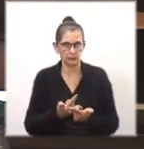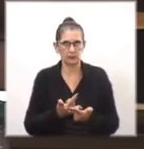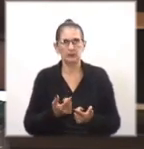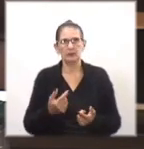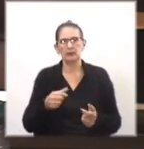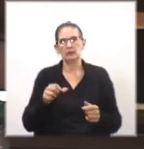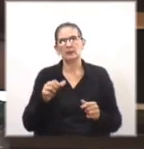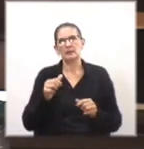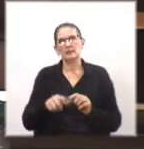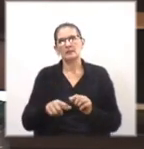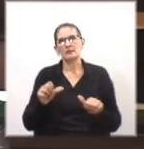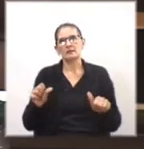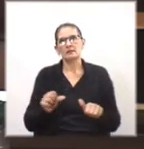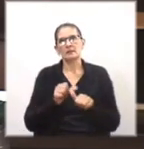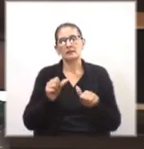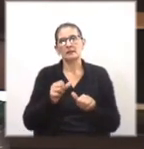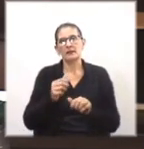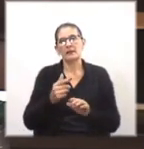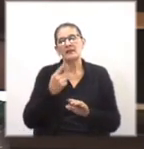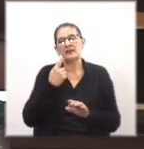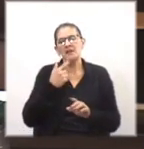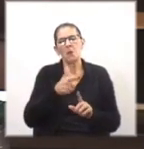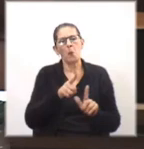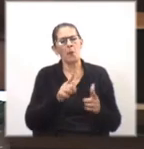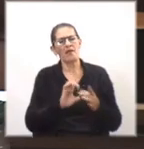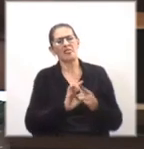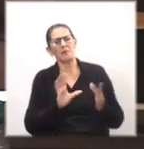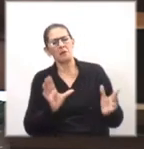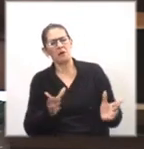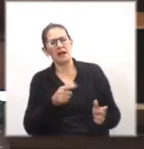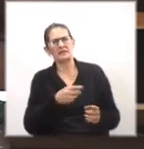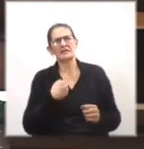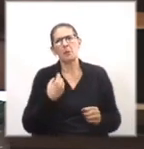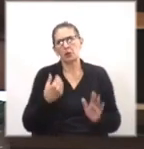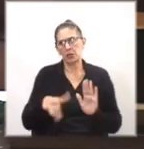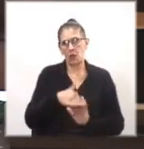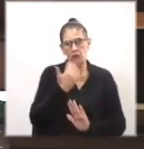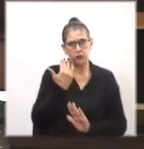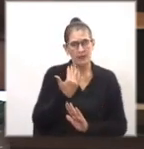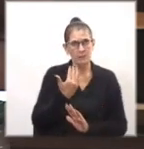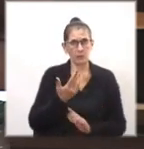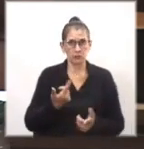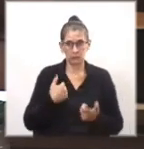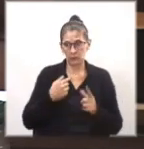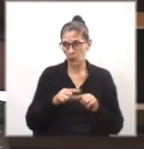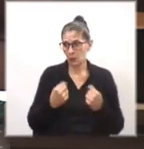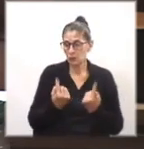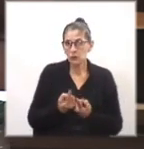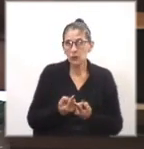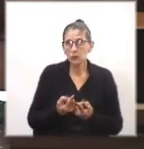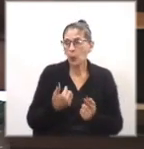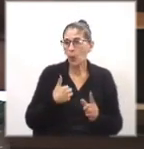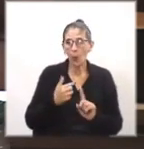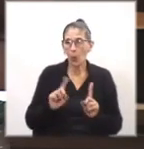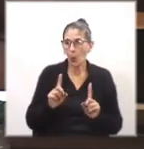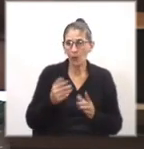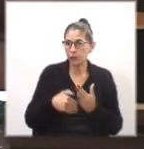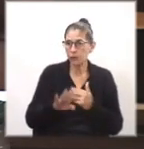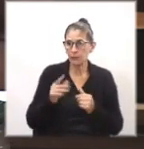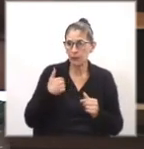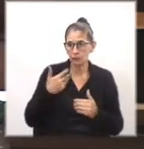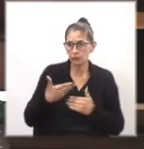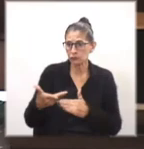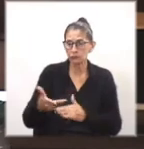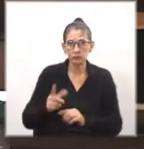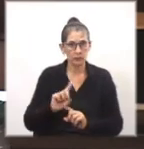ha tratado de antidemocráticos por habernos retirado, cuando nosotros no fuimos convidados a